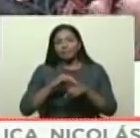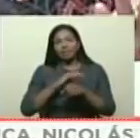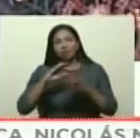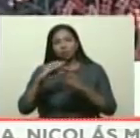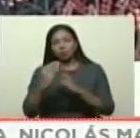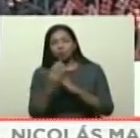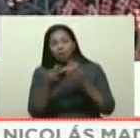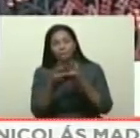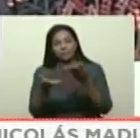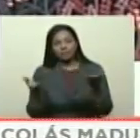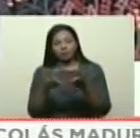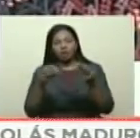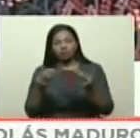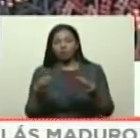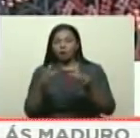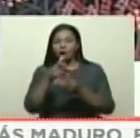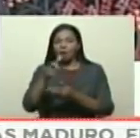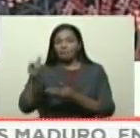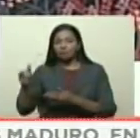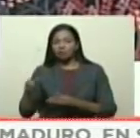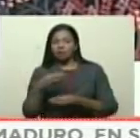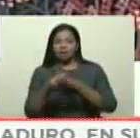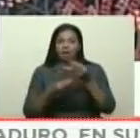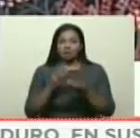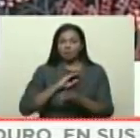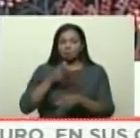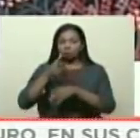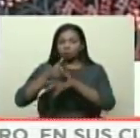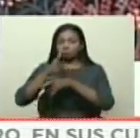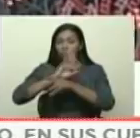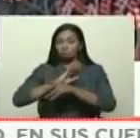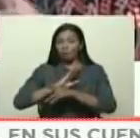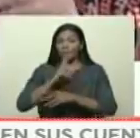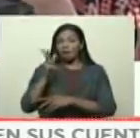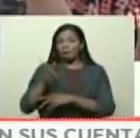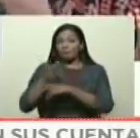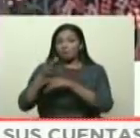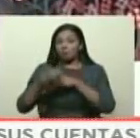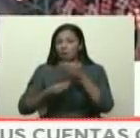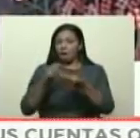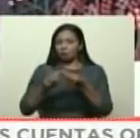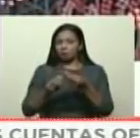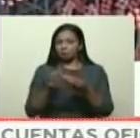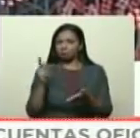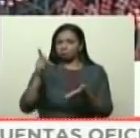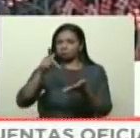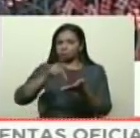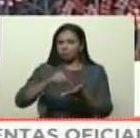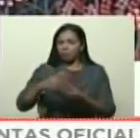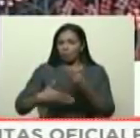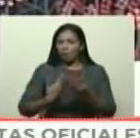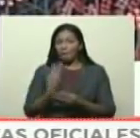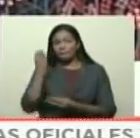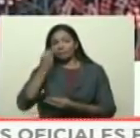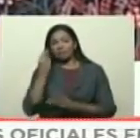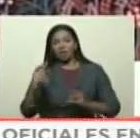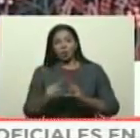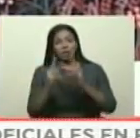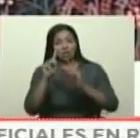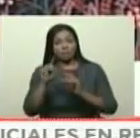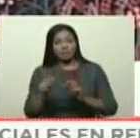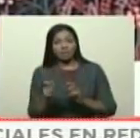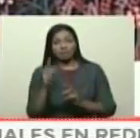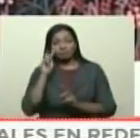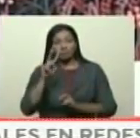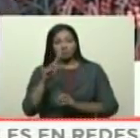la invitación es abierta a todos los creadores audiovisuales para asistir y pensarnos y encontrarnos en el punto